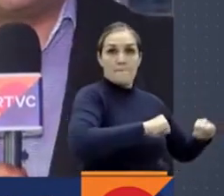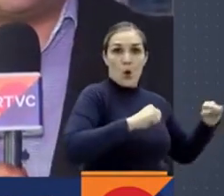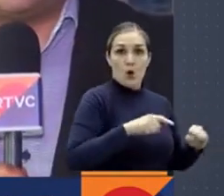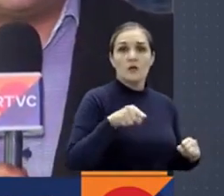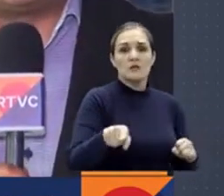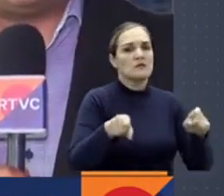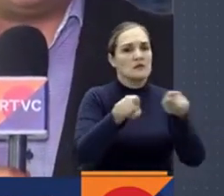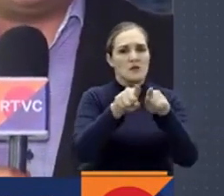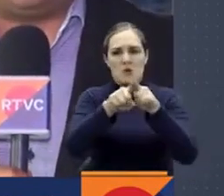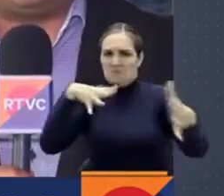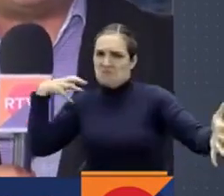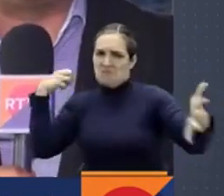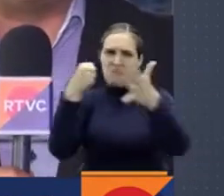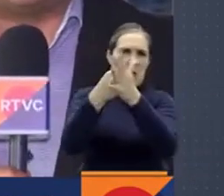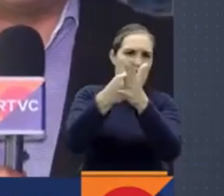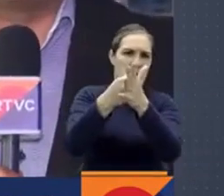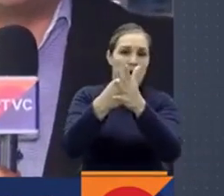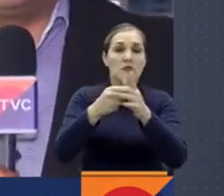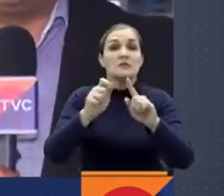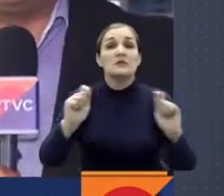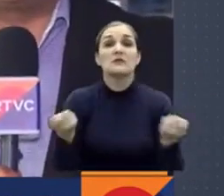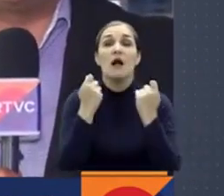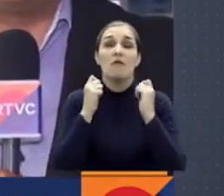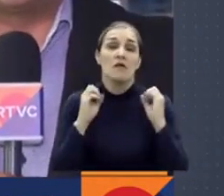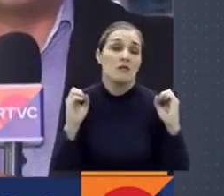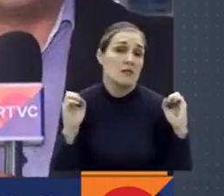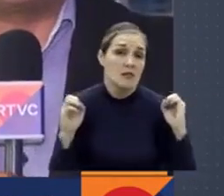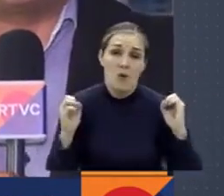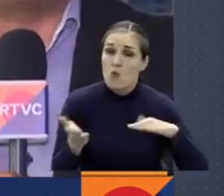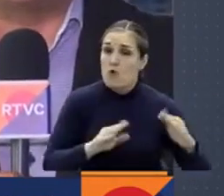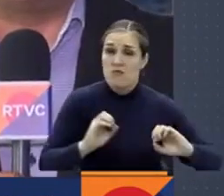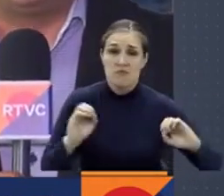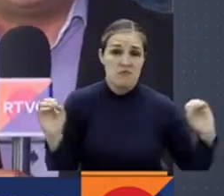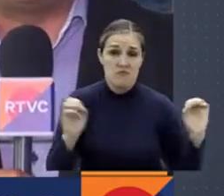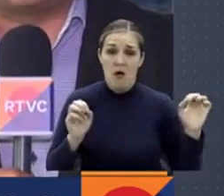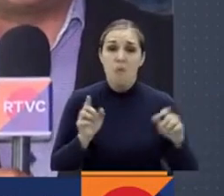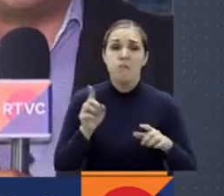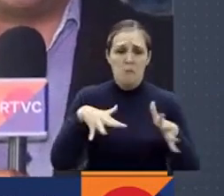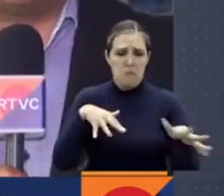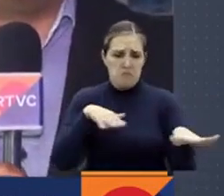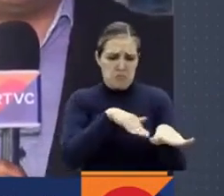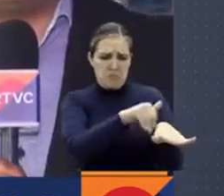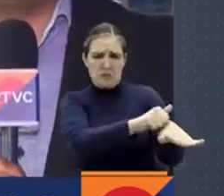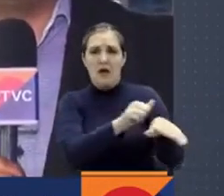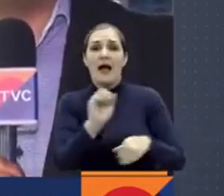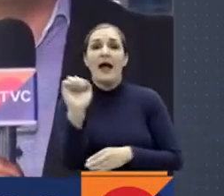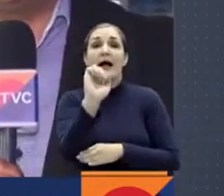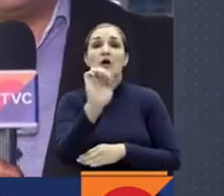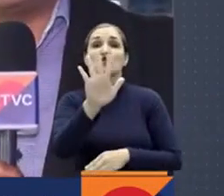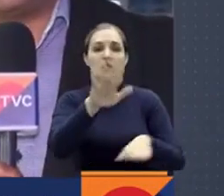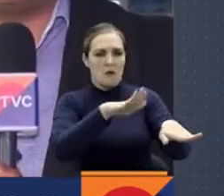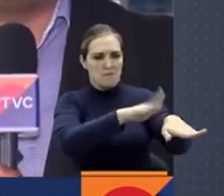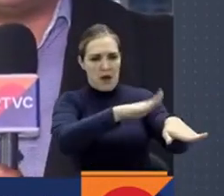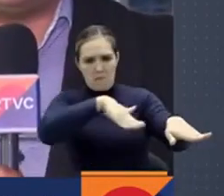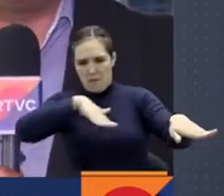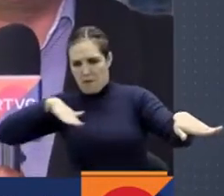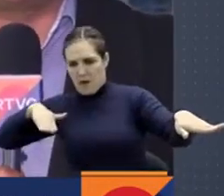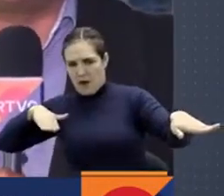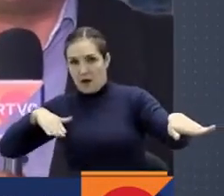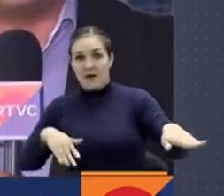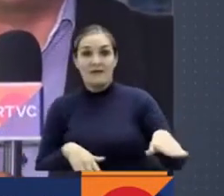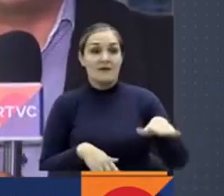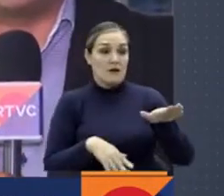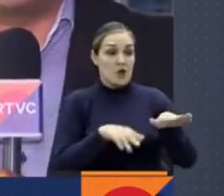por fortuna sin lesionados o víctimas mortales. Se registró entre 5 vehículos, 12